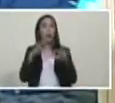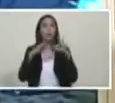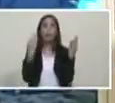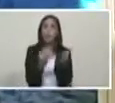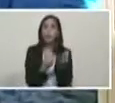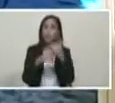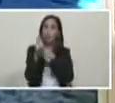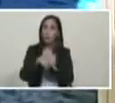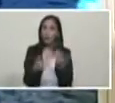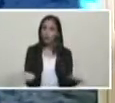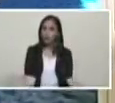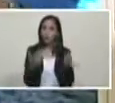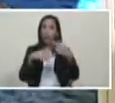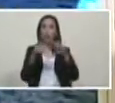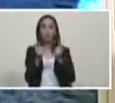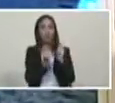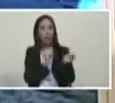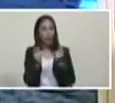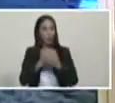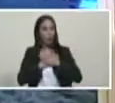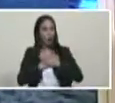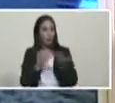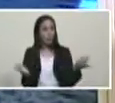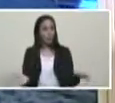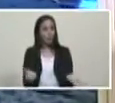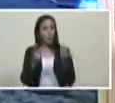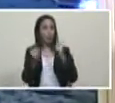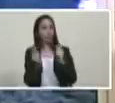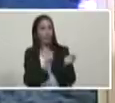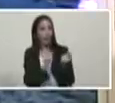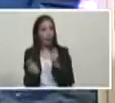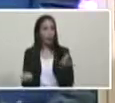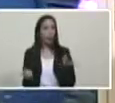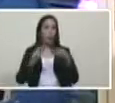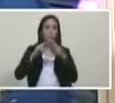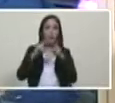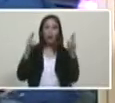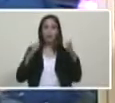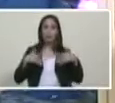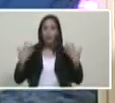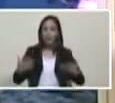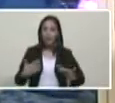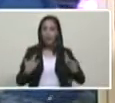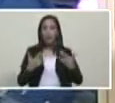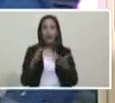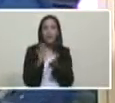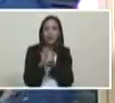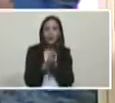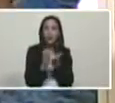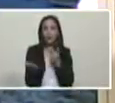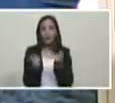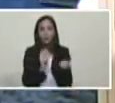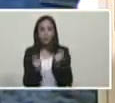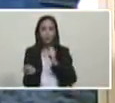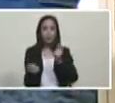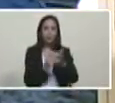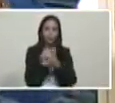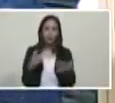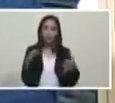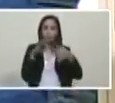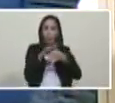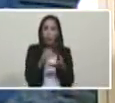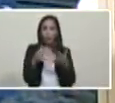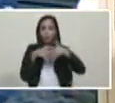también, al diálogo de amor, al diálogo de la alegría, al diálogo entre